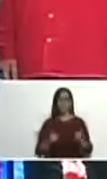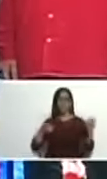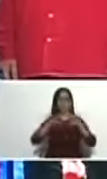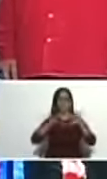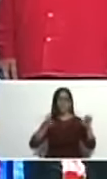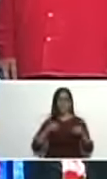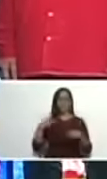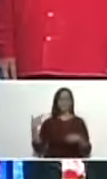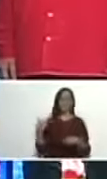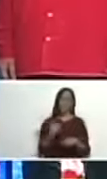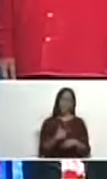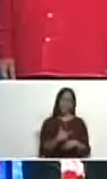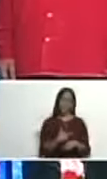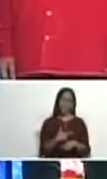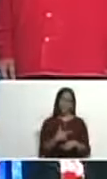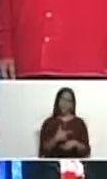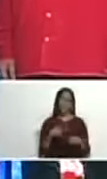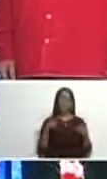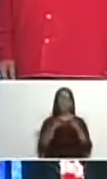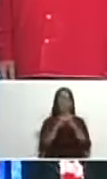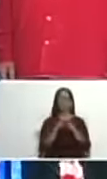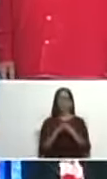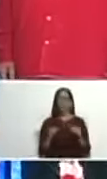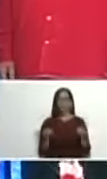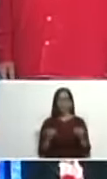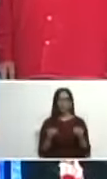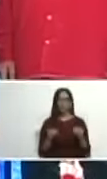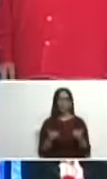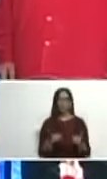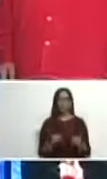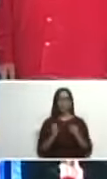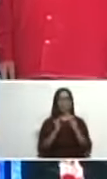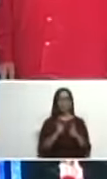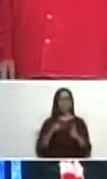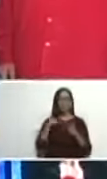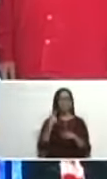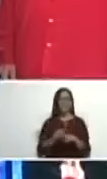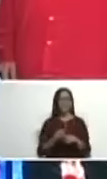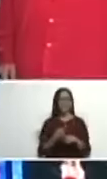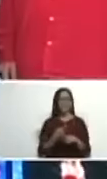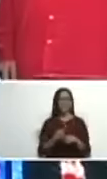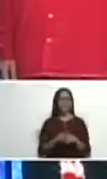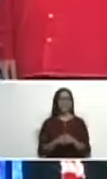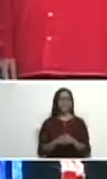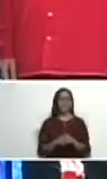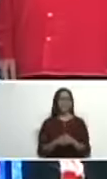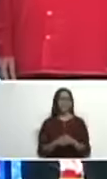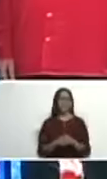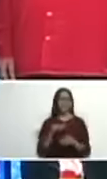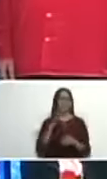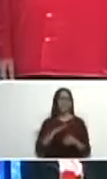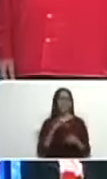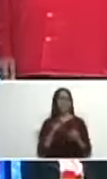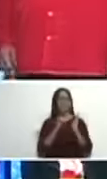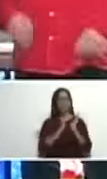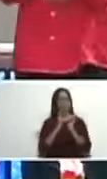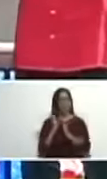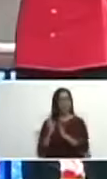del transporte, todos, a partir de mañana, arranquemos una jornada de